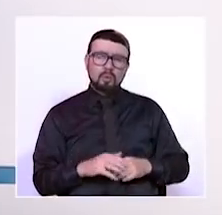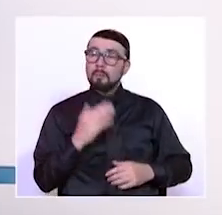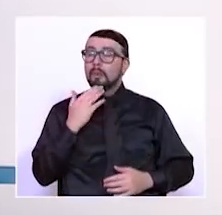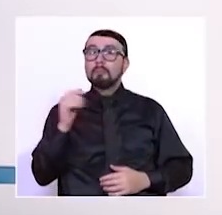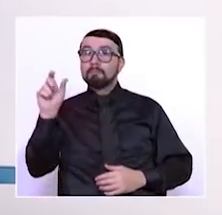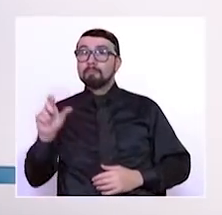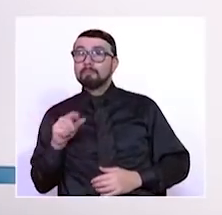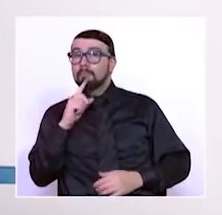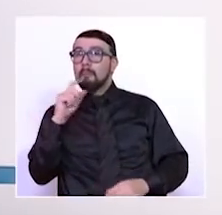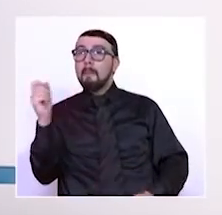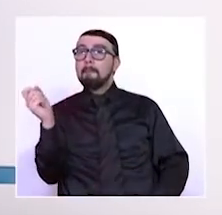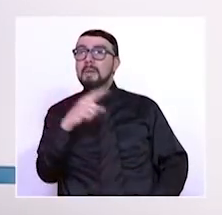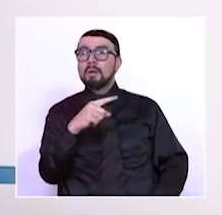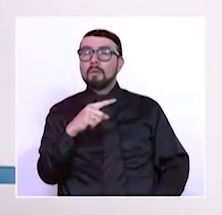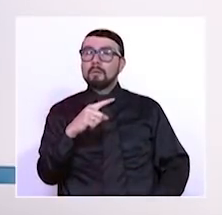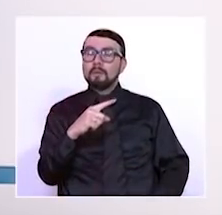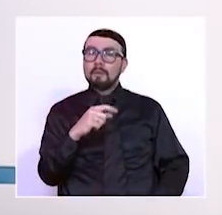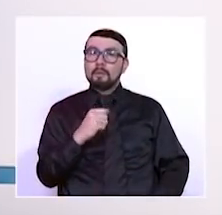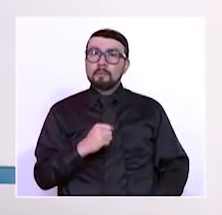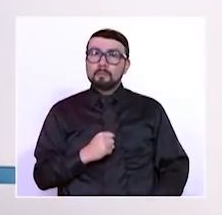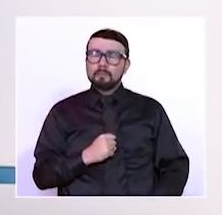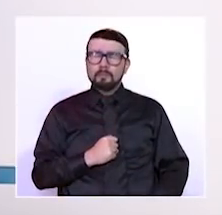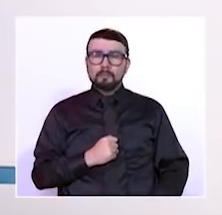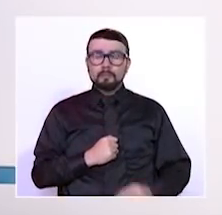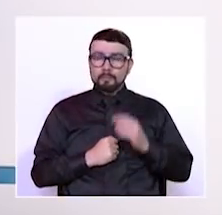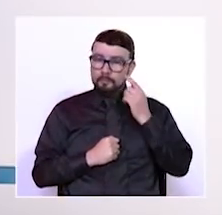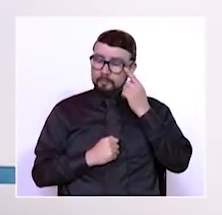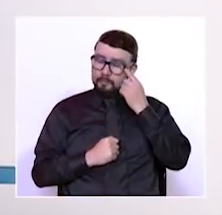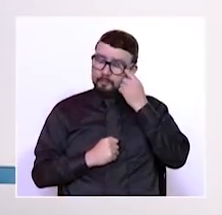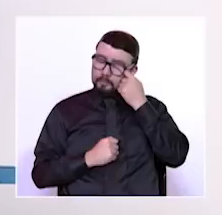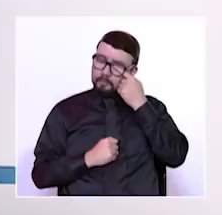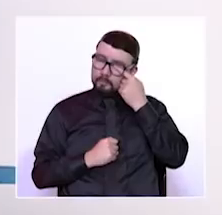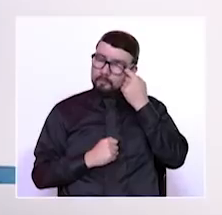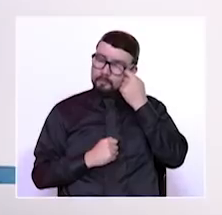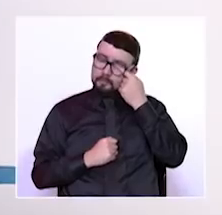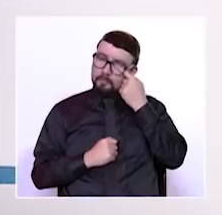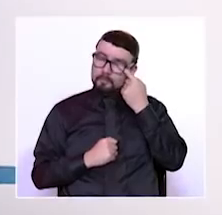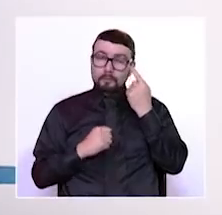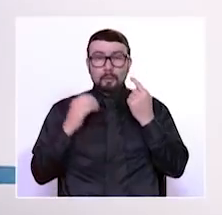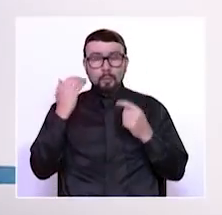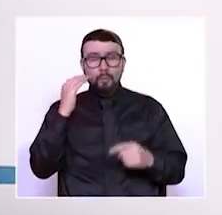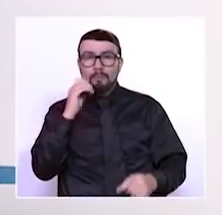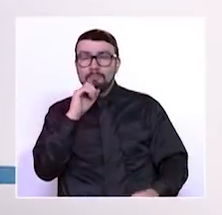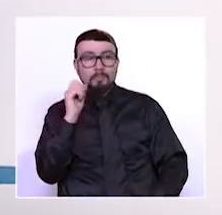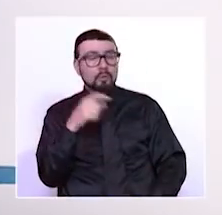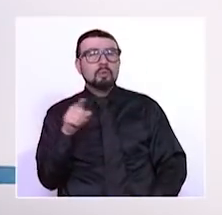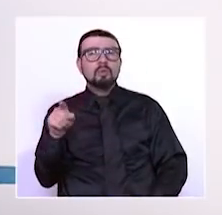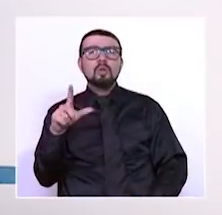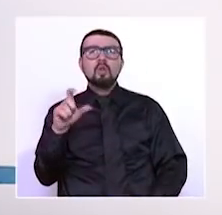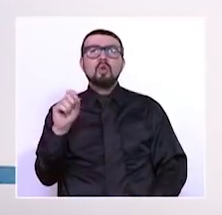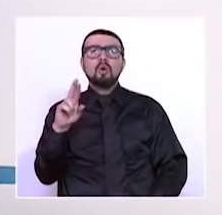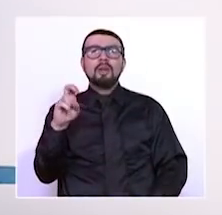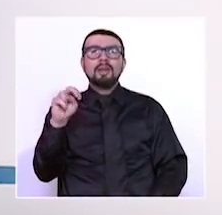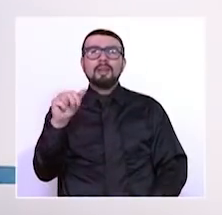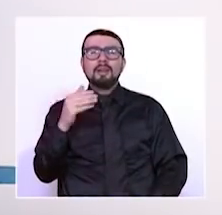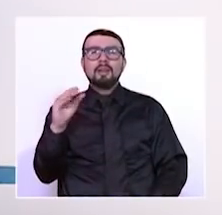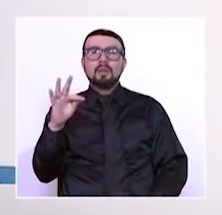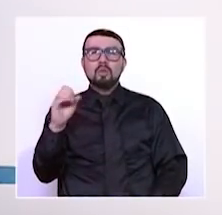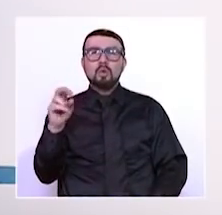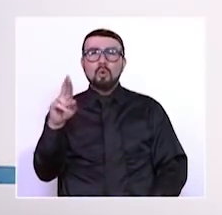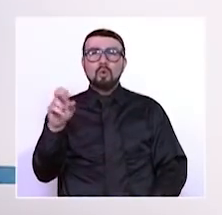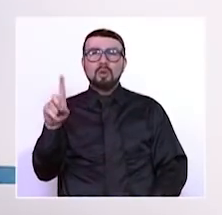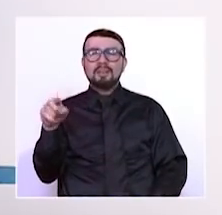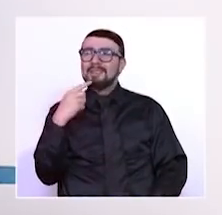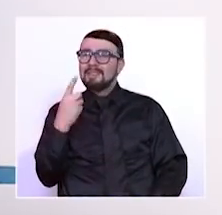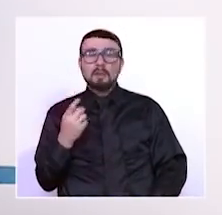momento ahora una de nuestras televidentes, refiriéndonos, Lorena Torres, mi mamá tiene úlcera